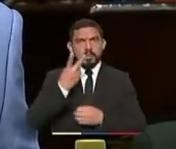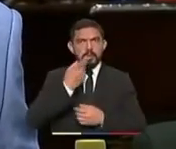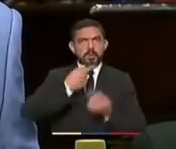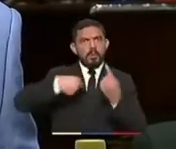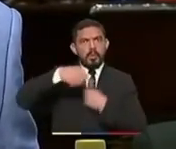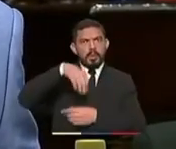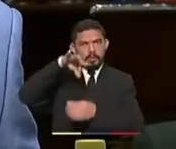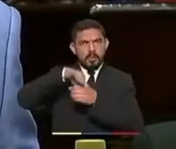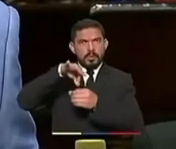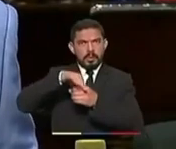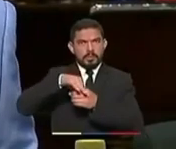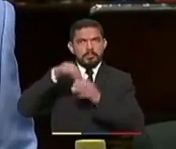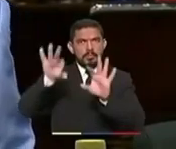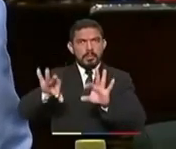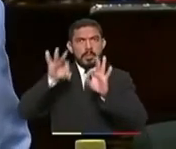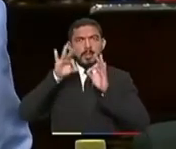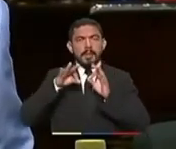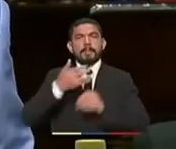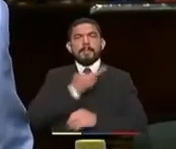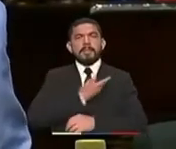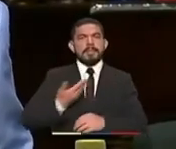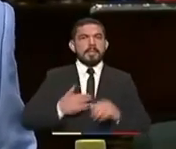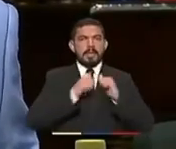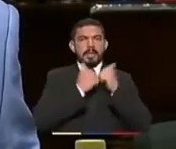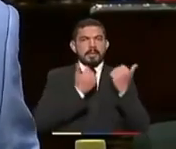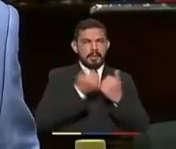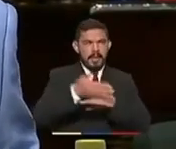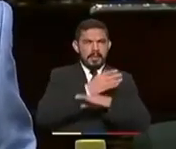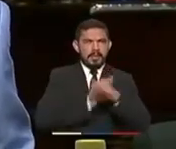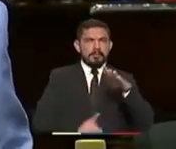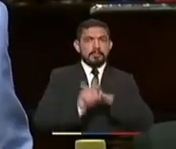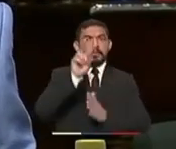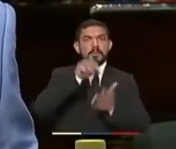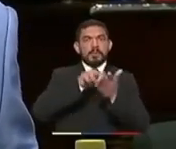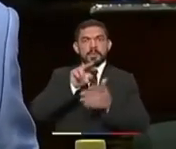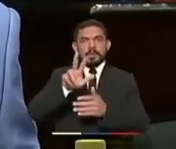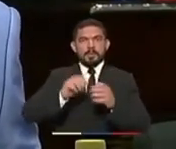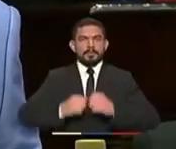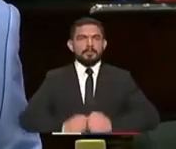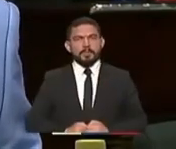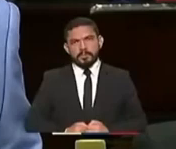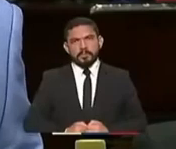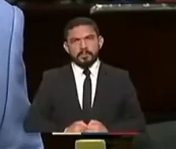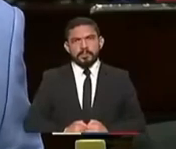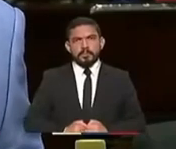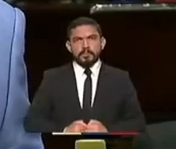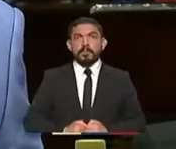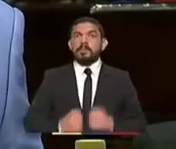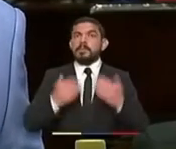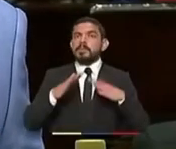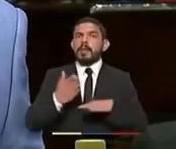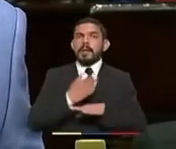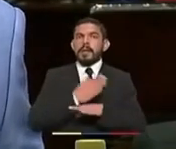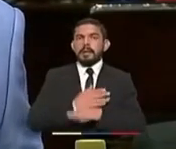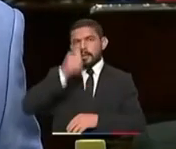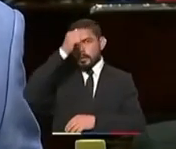de las elecciones presidenciales y legislativas anticipadas 2023, que tuvieron lugar el